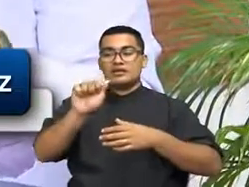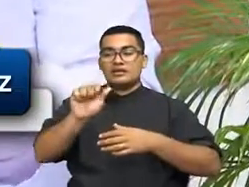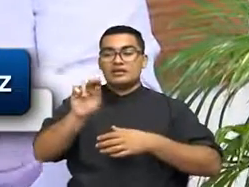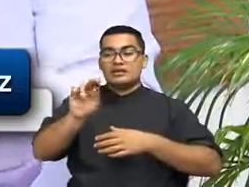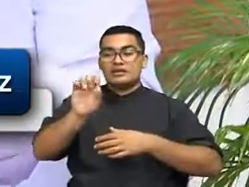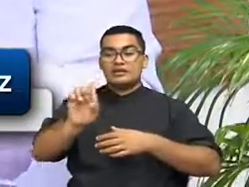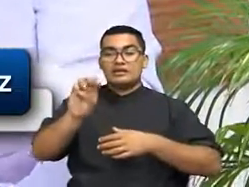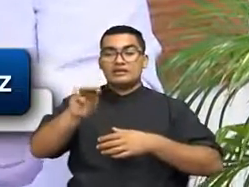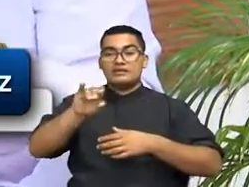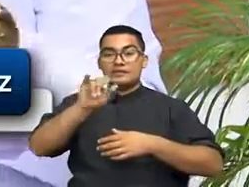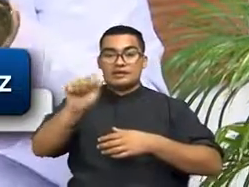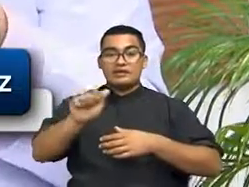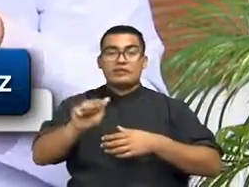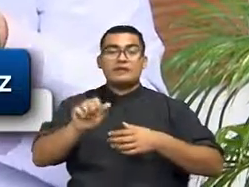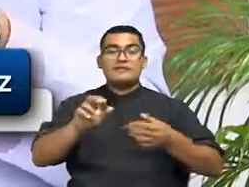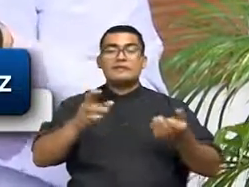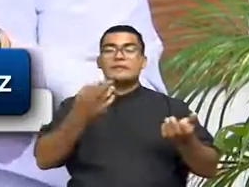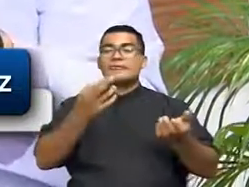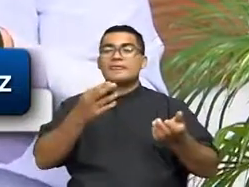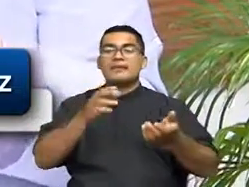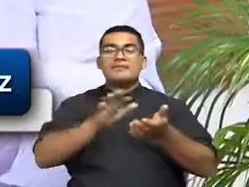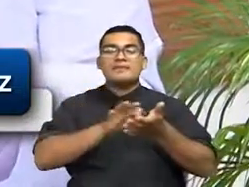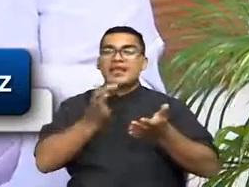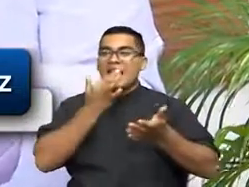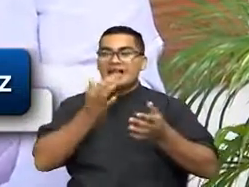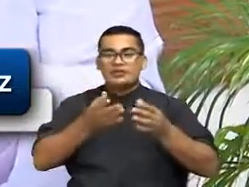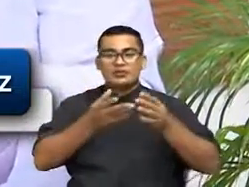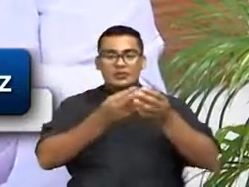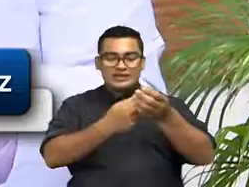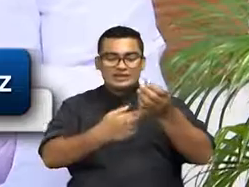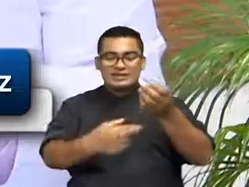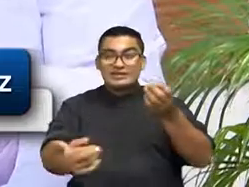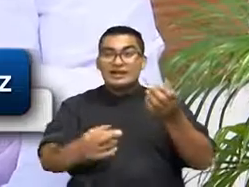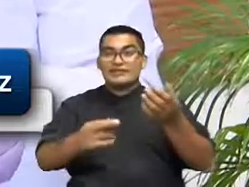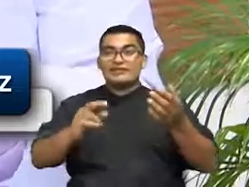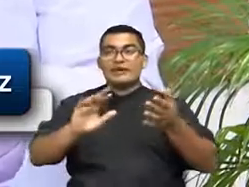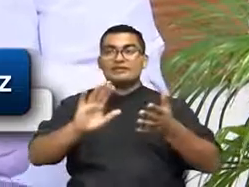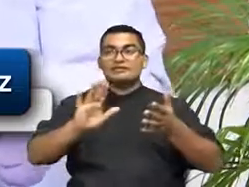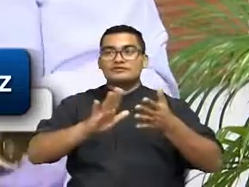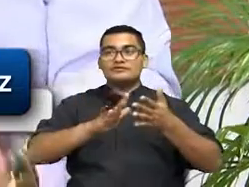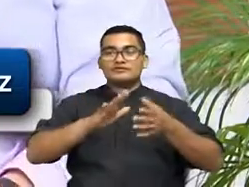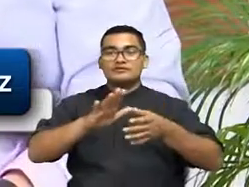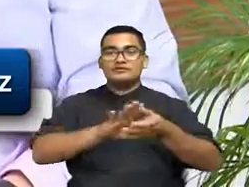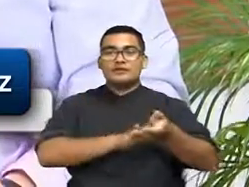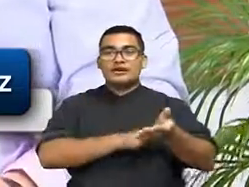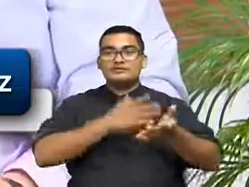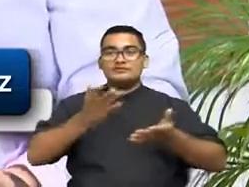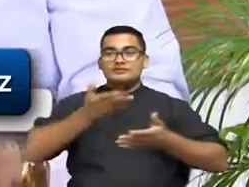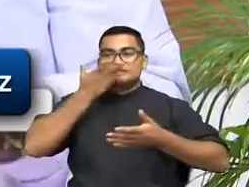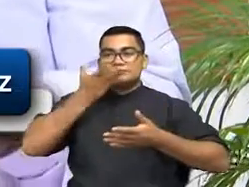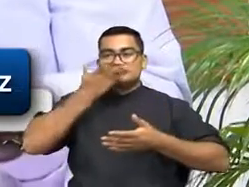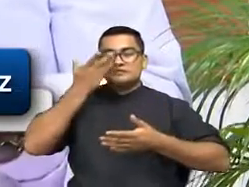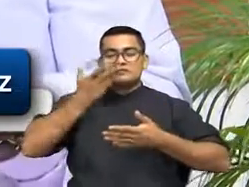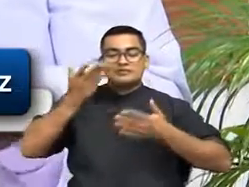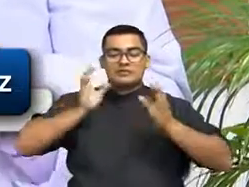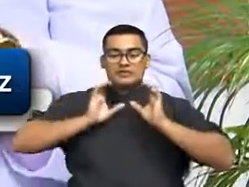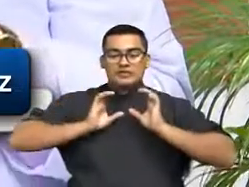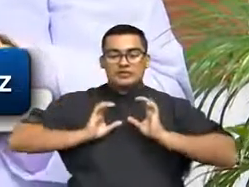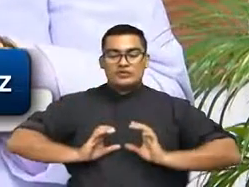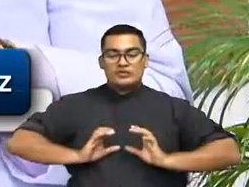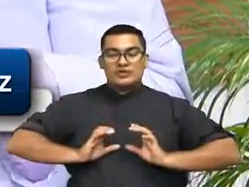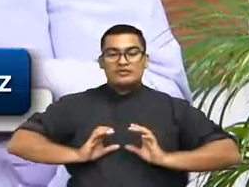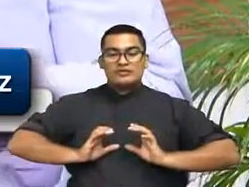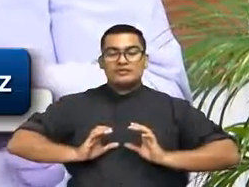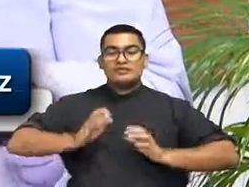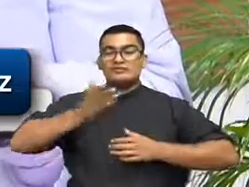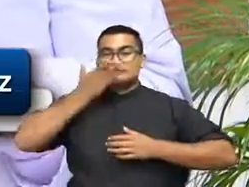de la hemoglobina, que es la importancia que transporta oxígeno hacia los tejidos del cuerpo. Evidentemente este oxígeno que se transporta